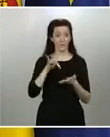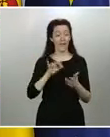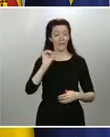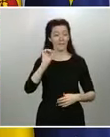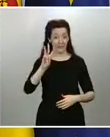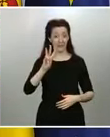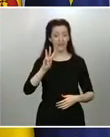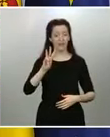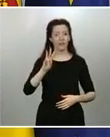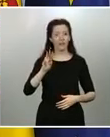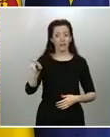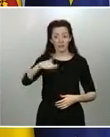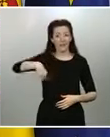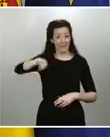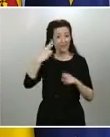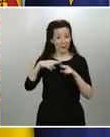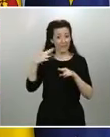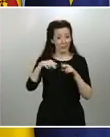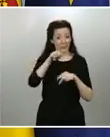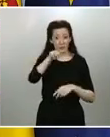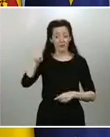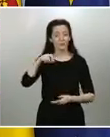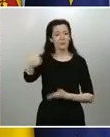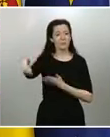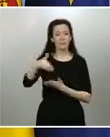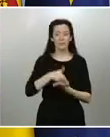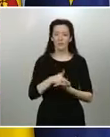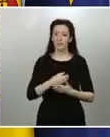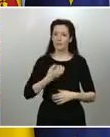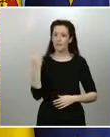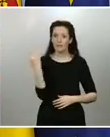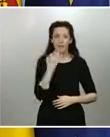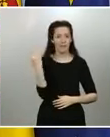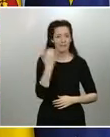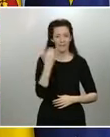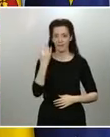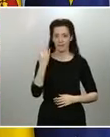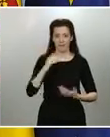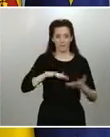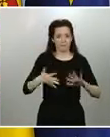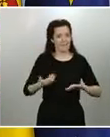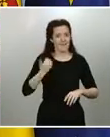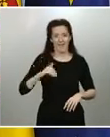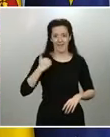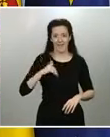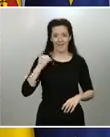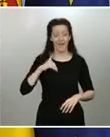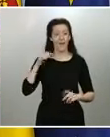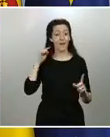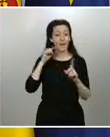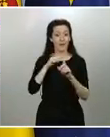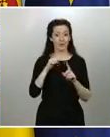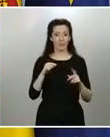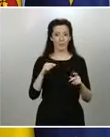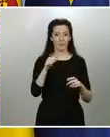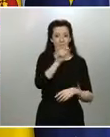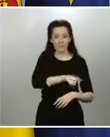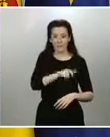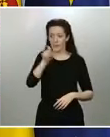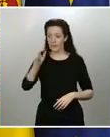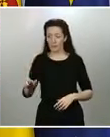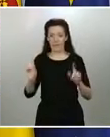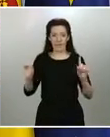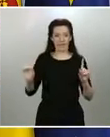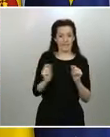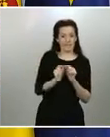aprobarlo porque sólo así se podrá garantizar el distanciamiento social o porque lo consideraba